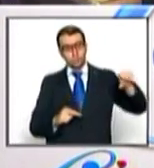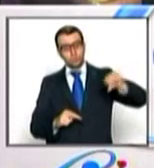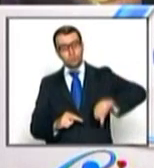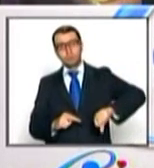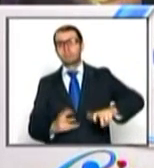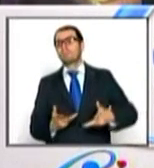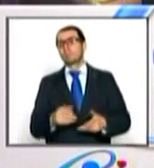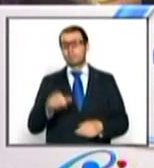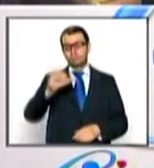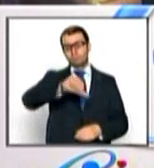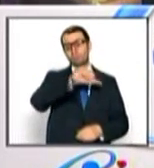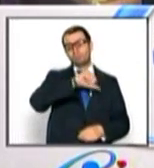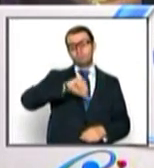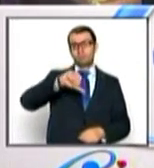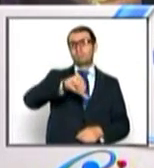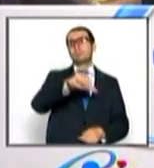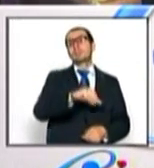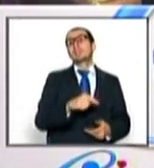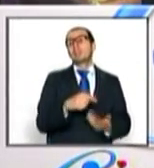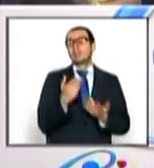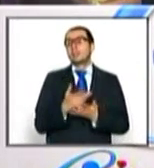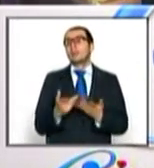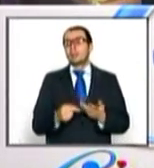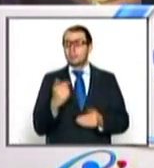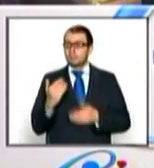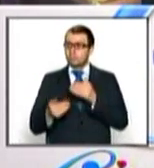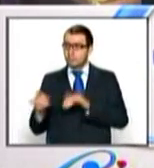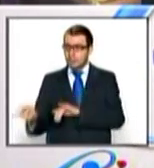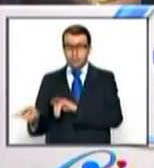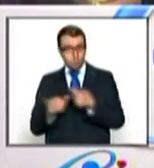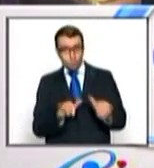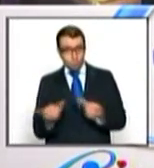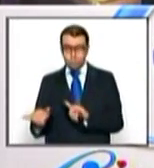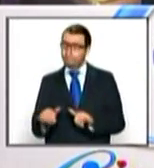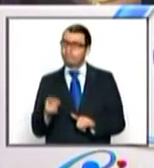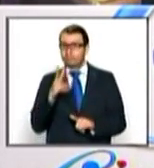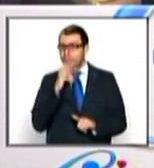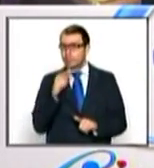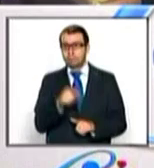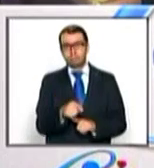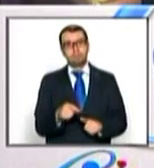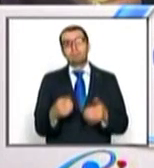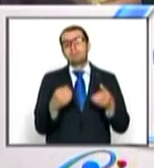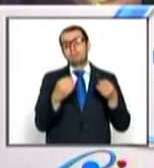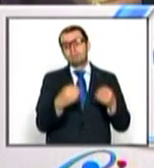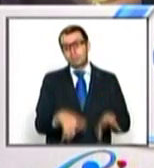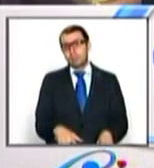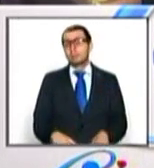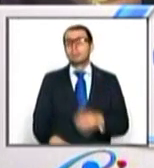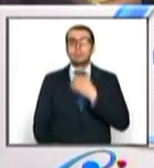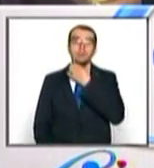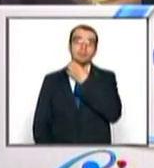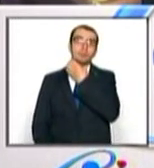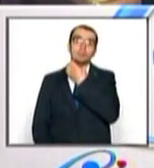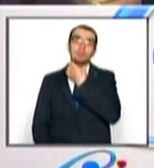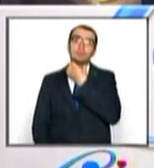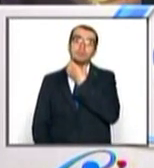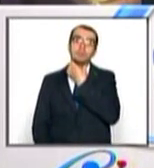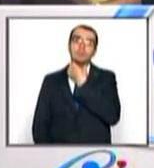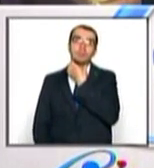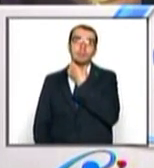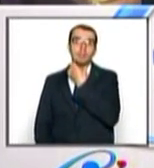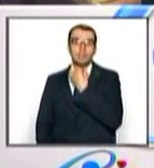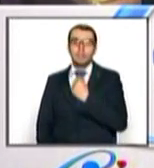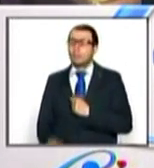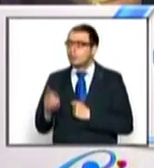esas propiedades. Uno se preguntaría, doctor Freddy Rosero, ¿cuáles podrán ser las